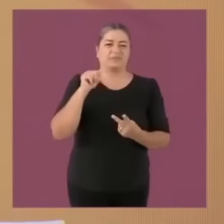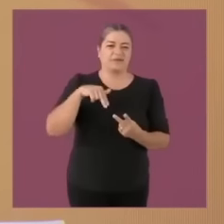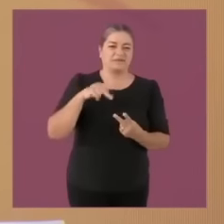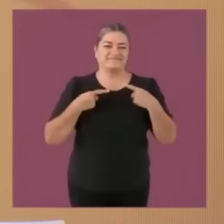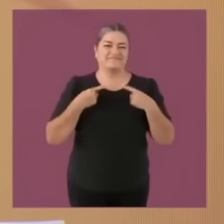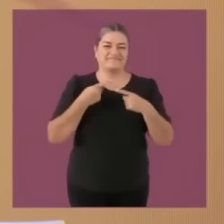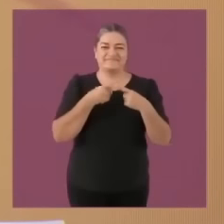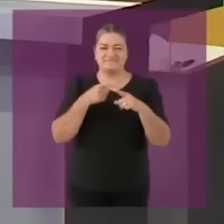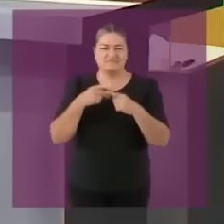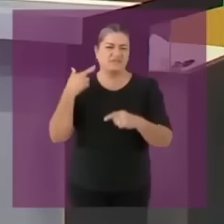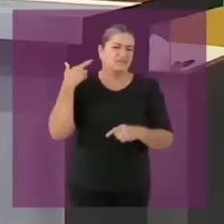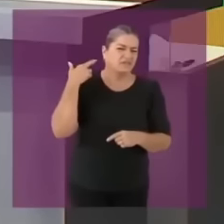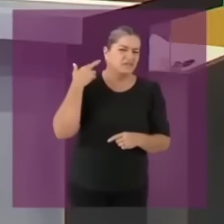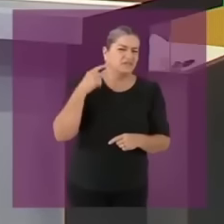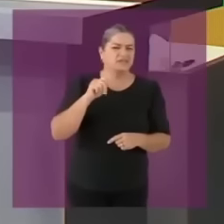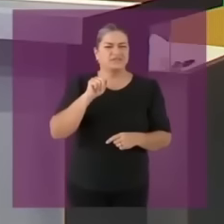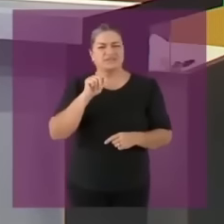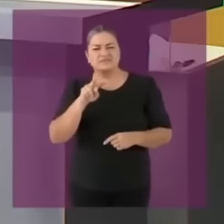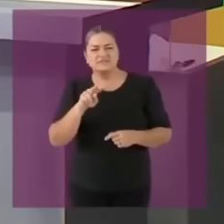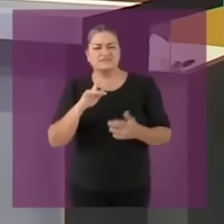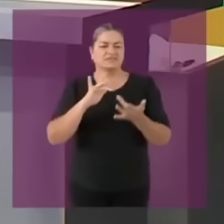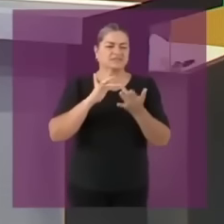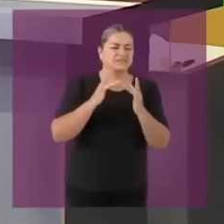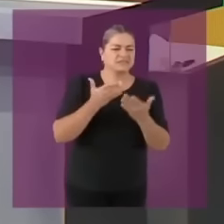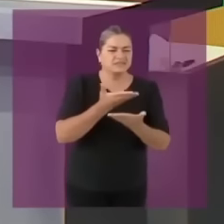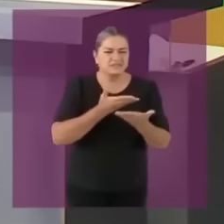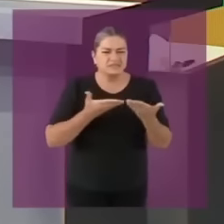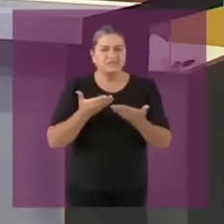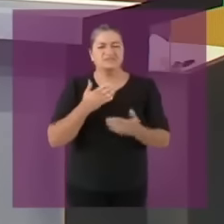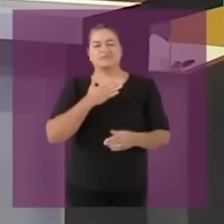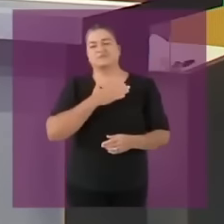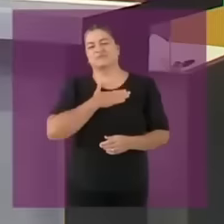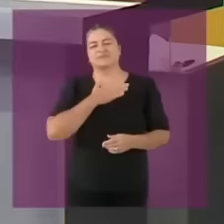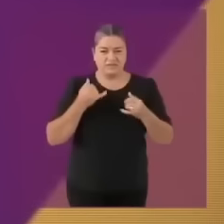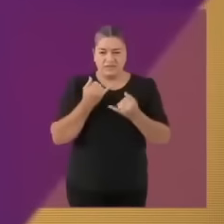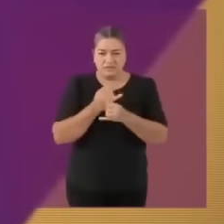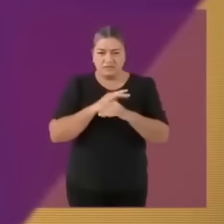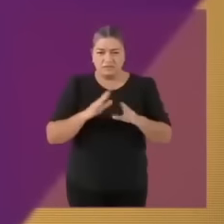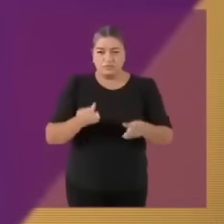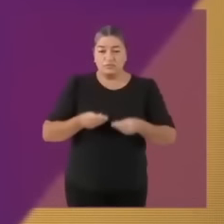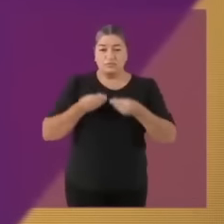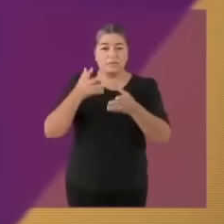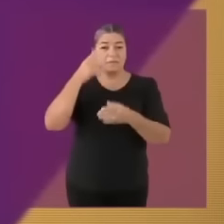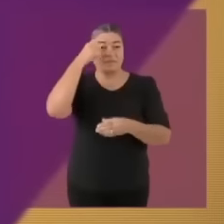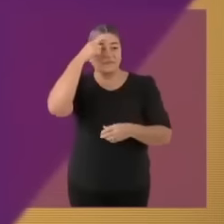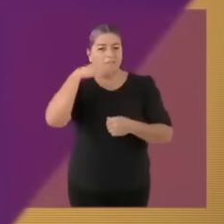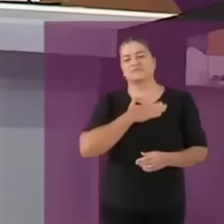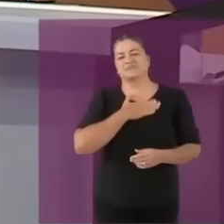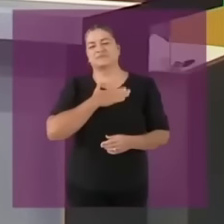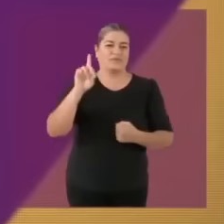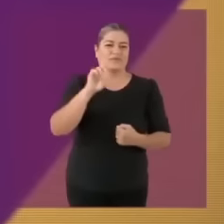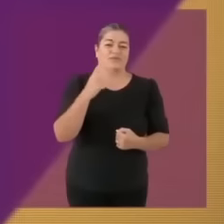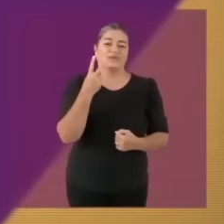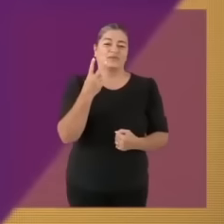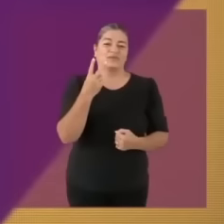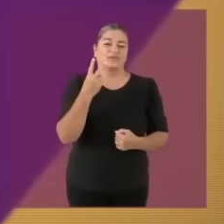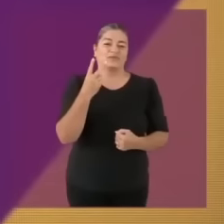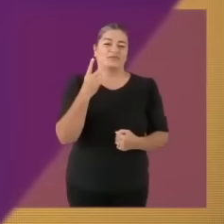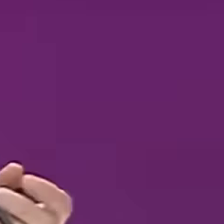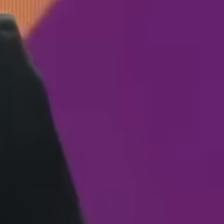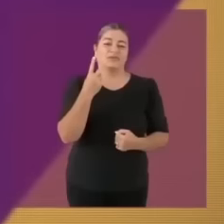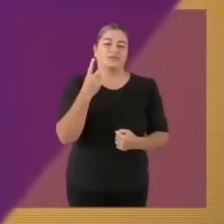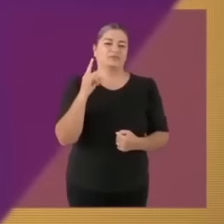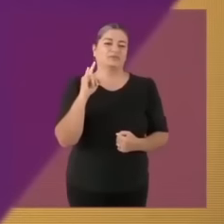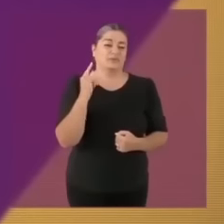tu puta madre. El objetivo de este debate, gracias, es que la ciudadanía cuente con más memes. Los temas de este debate son salud.